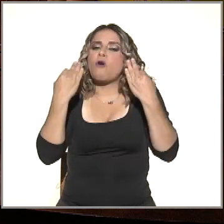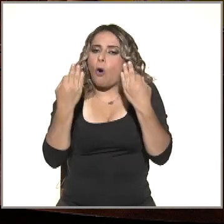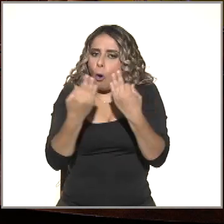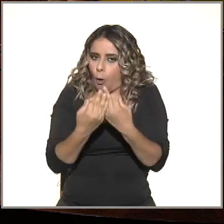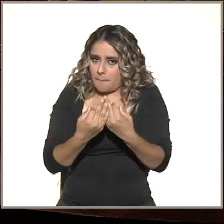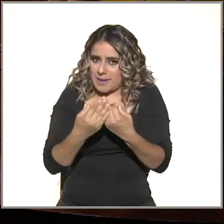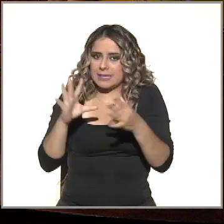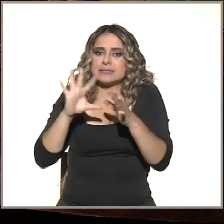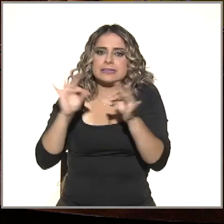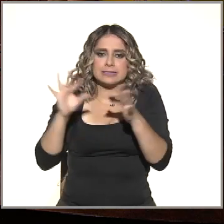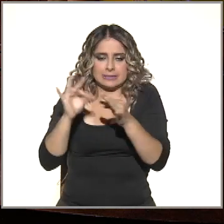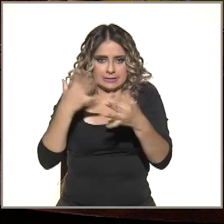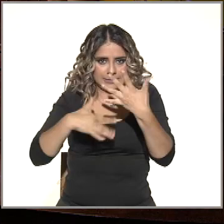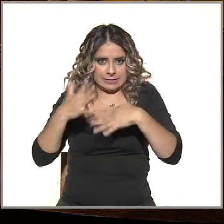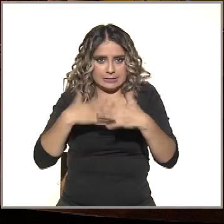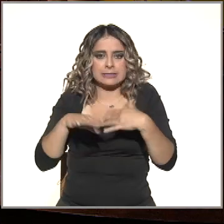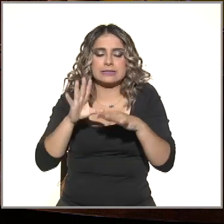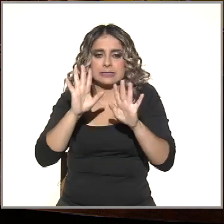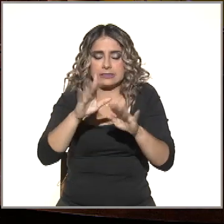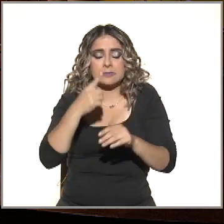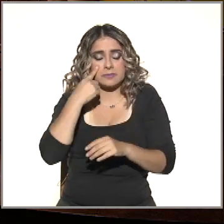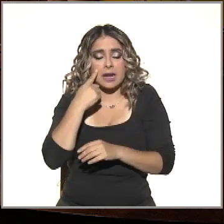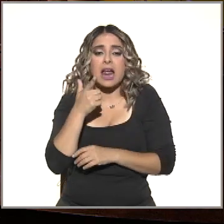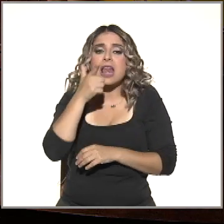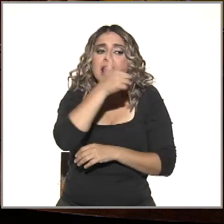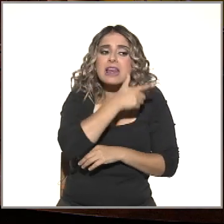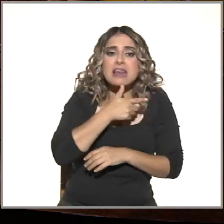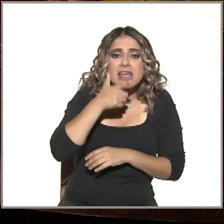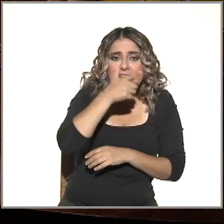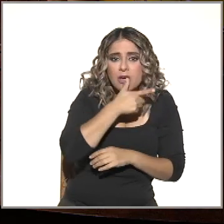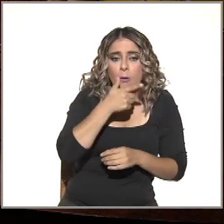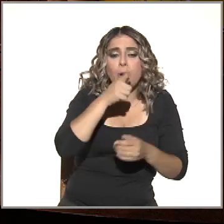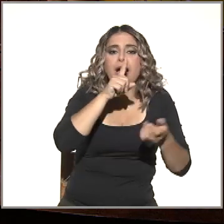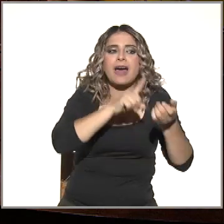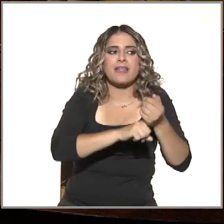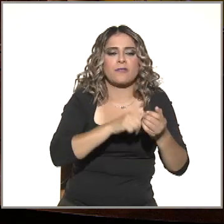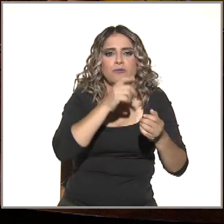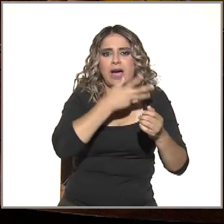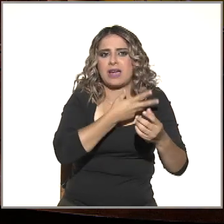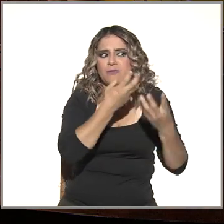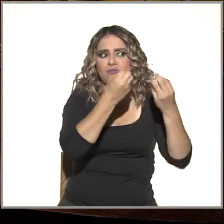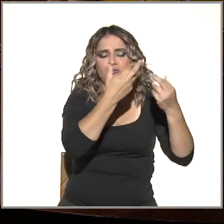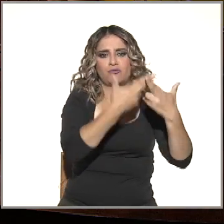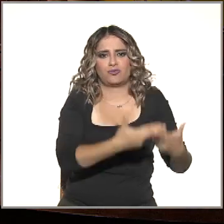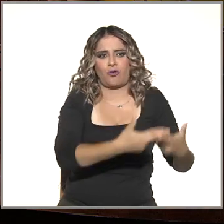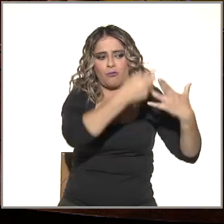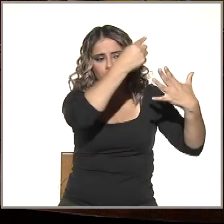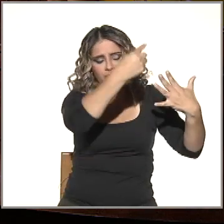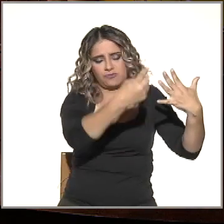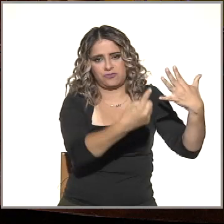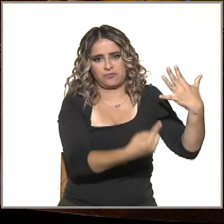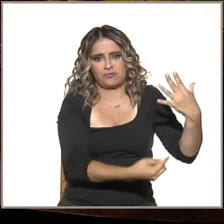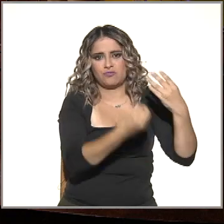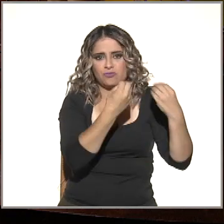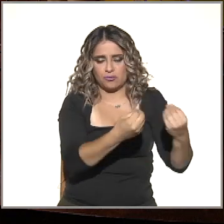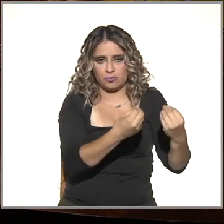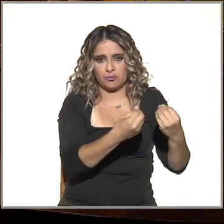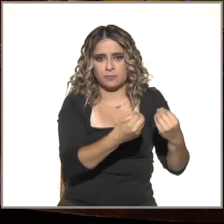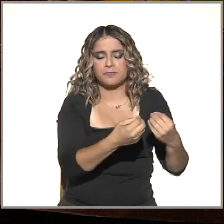siempre he dicho que una lengua es como un gran órgano de catedral. En un